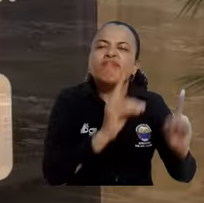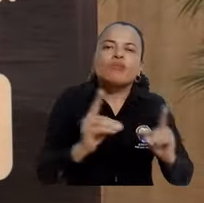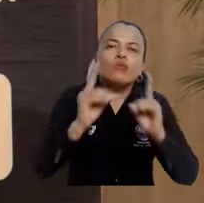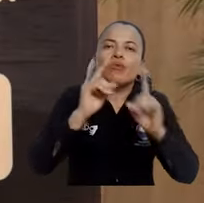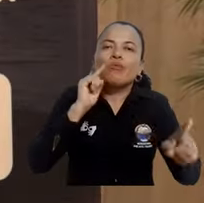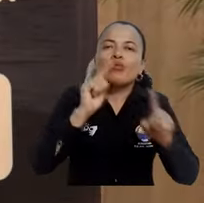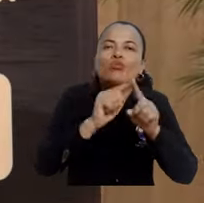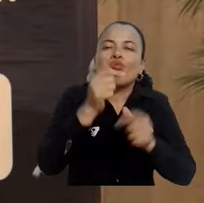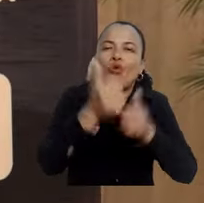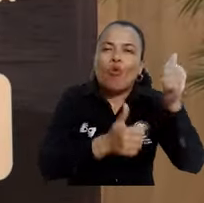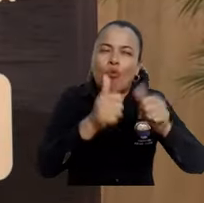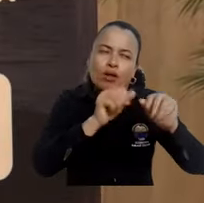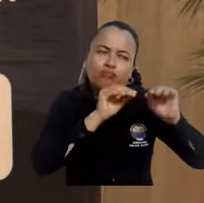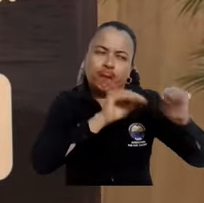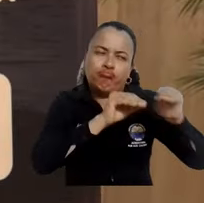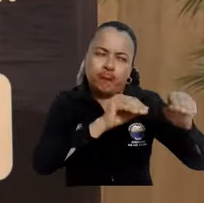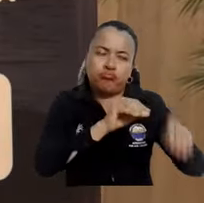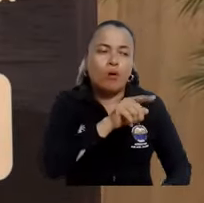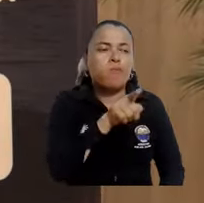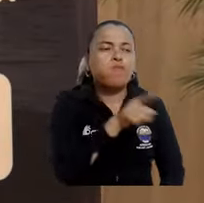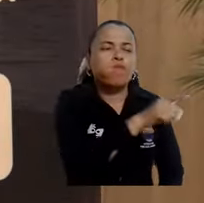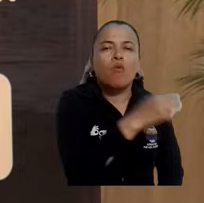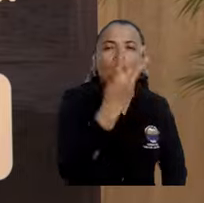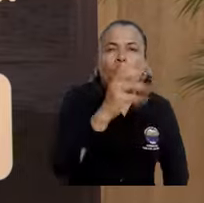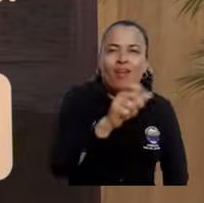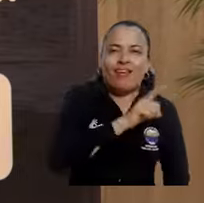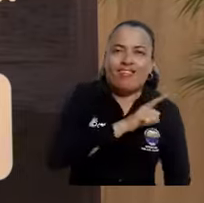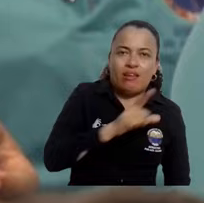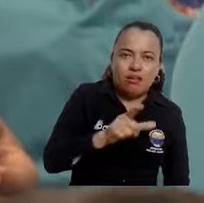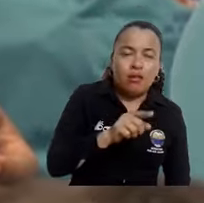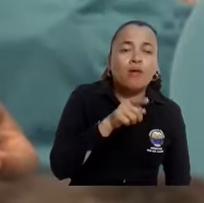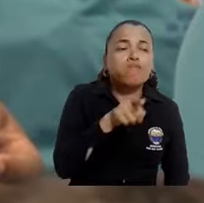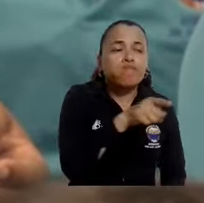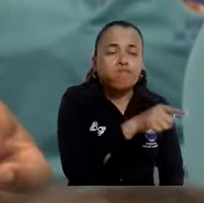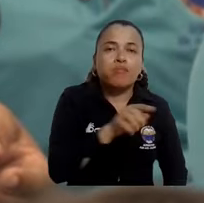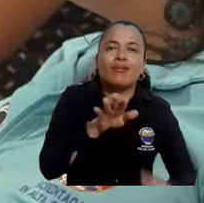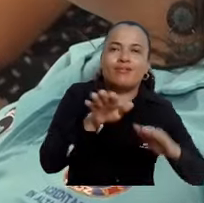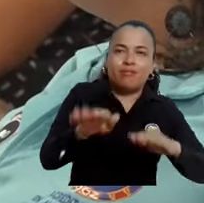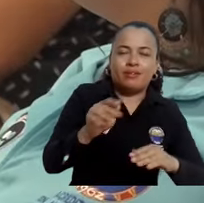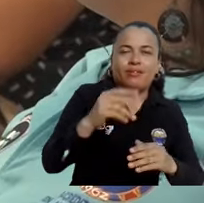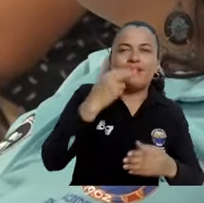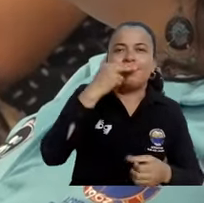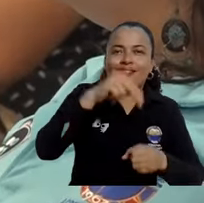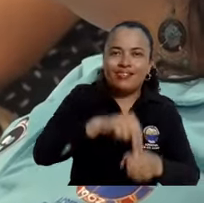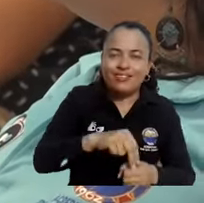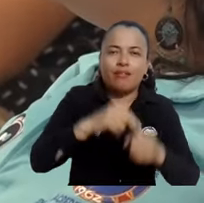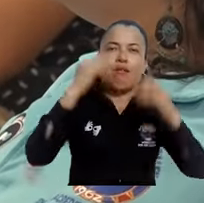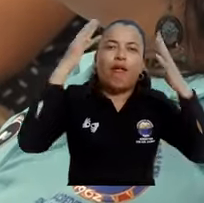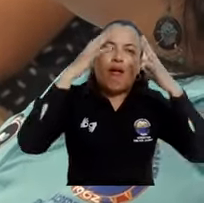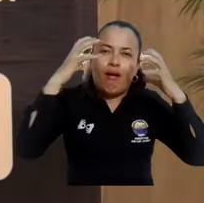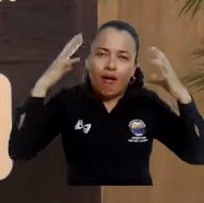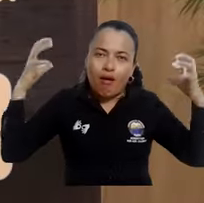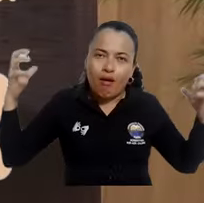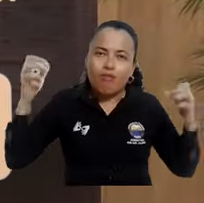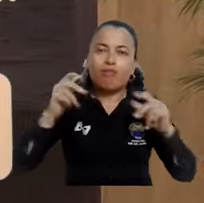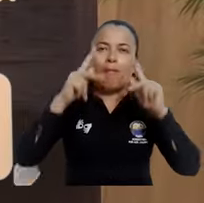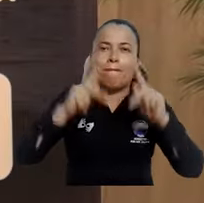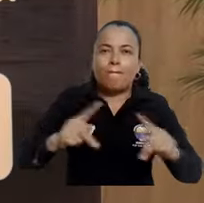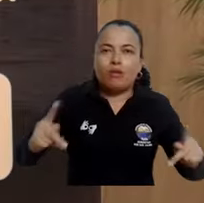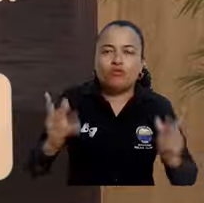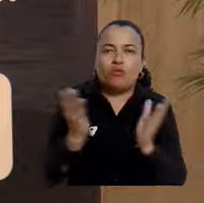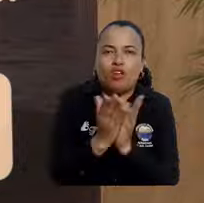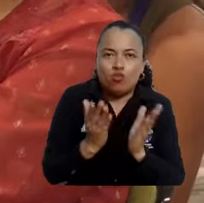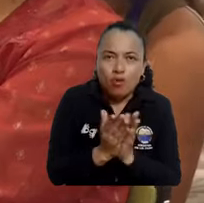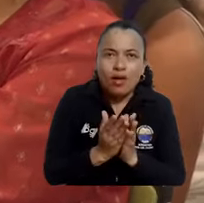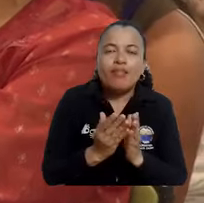Es un diplomado que busca capacitar a más de 40 líderes, tenemos representantes indígenas, tenemos afrodescendientes,